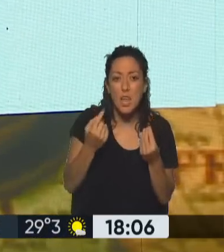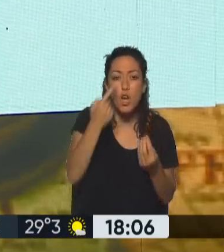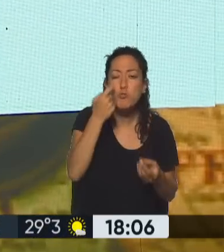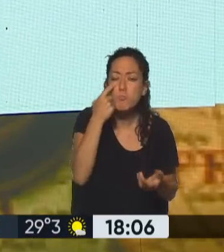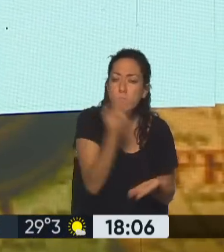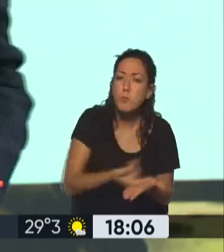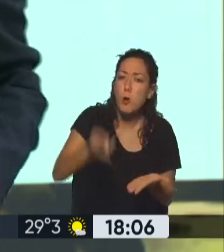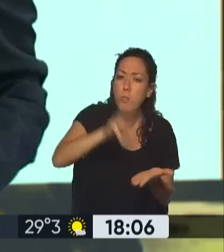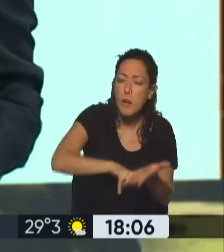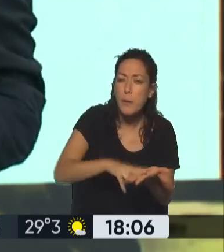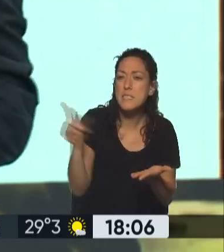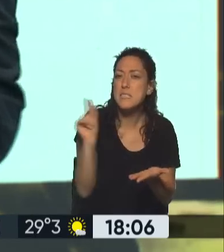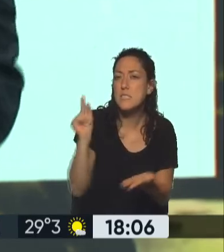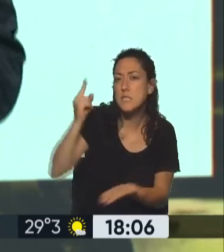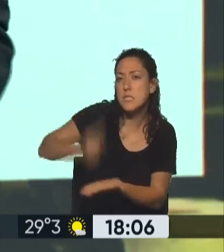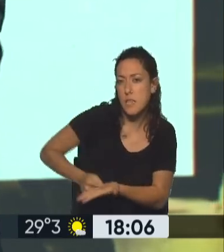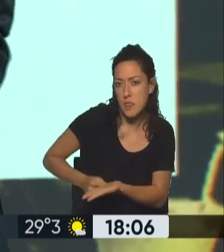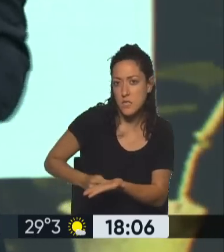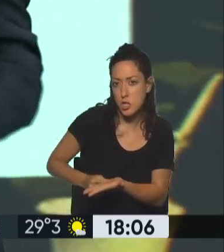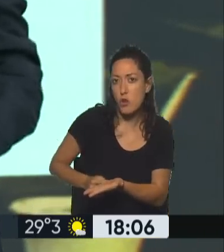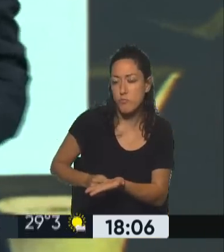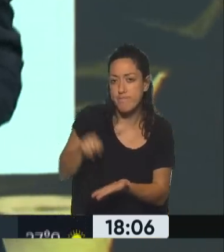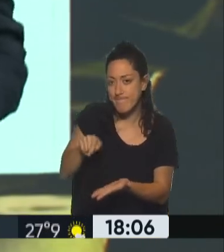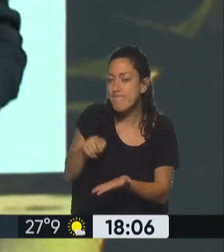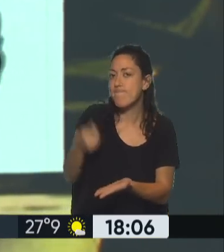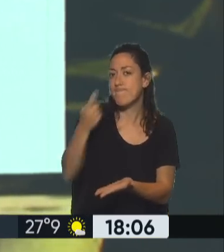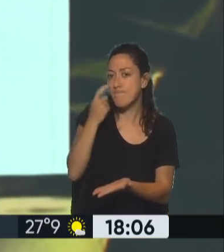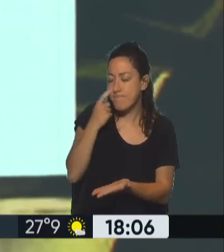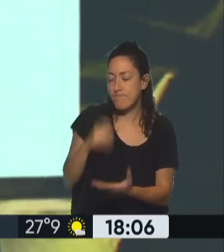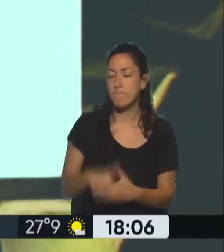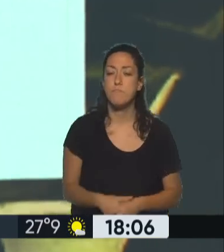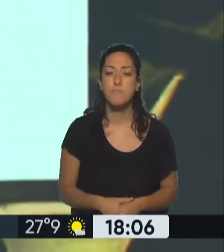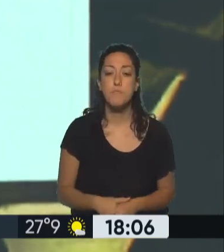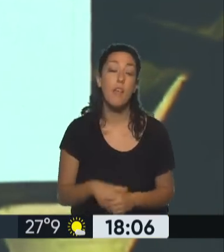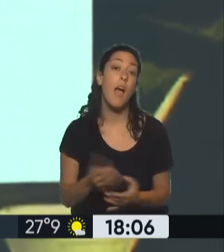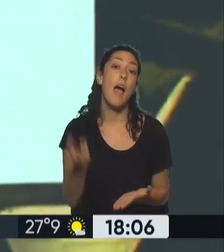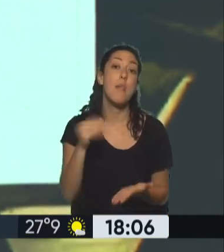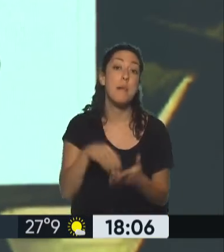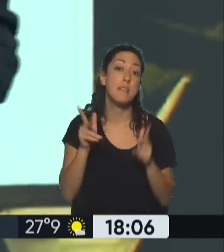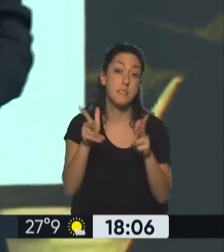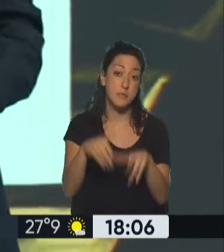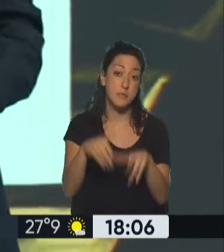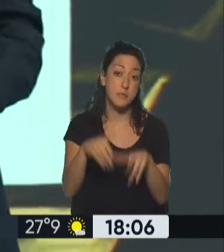revise la medida cautelar dispuesta. Y agrega y suma, Alberto Fernández: además, he